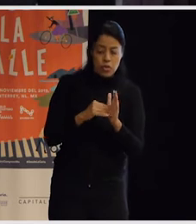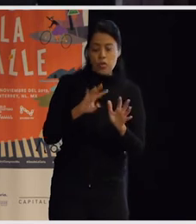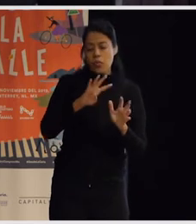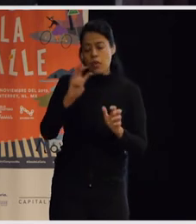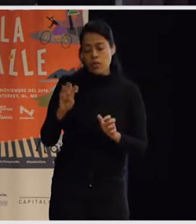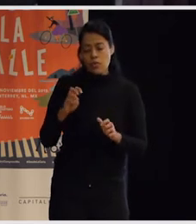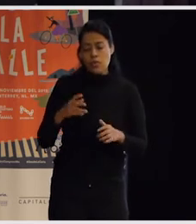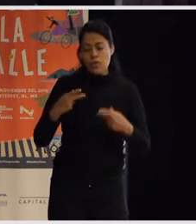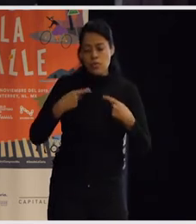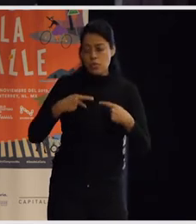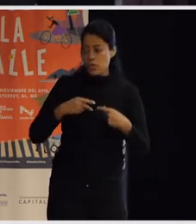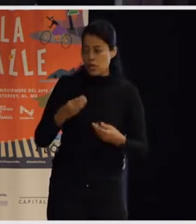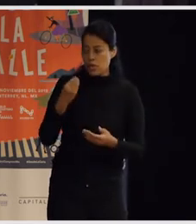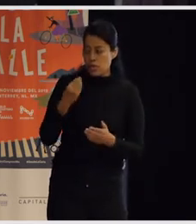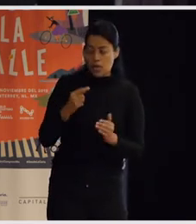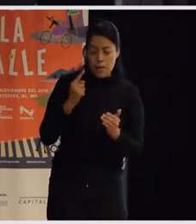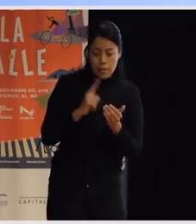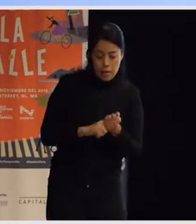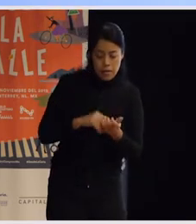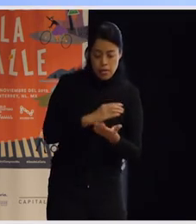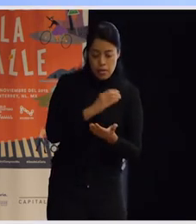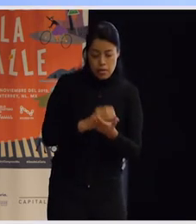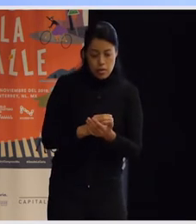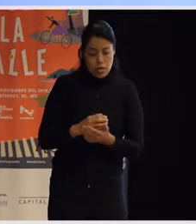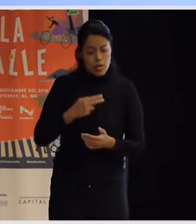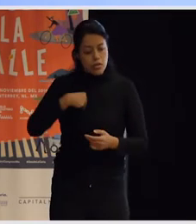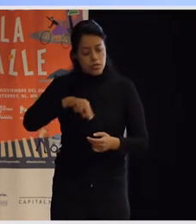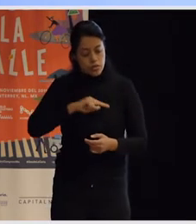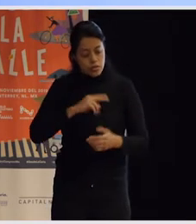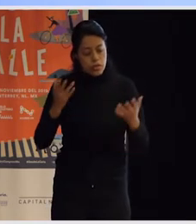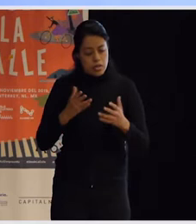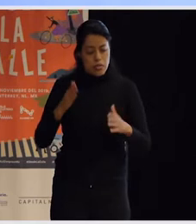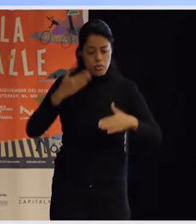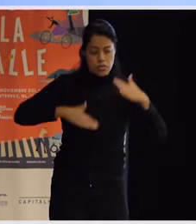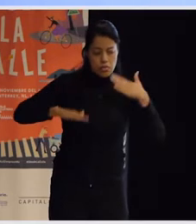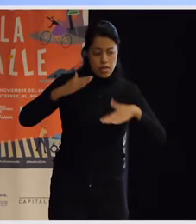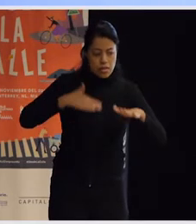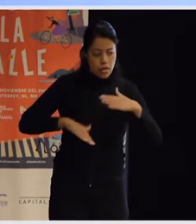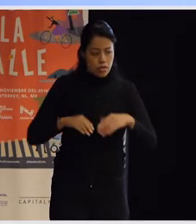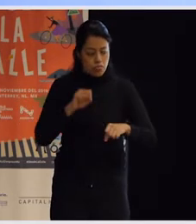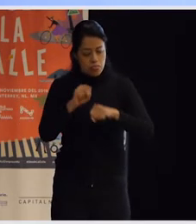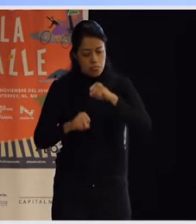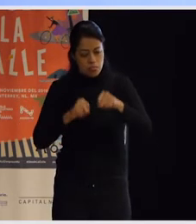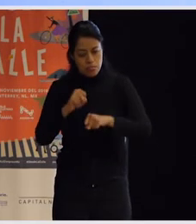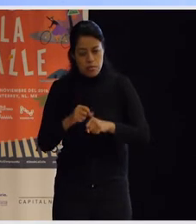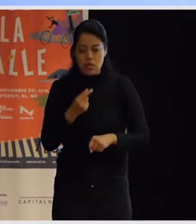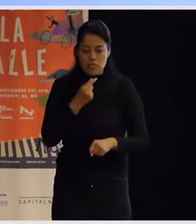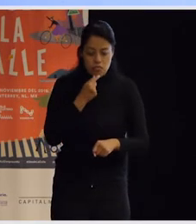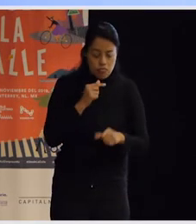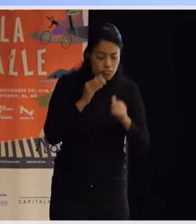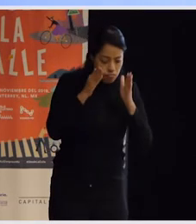menos entonces pues es un récord bastante padre hacemos paseos temáticos hoteles quiero enseñar también las ruedas que hacemos nos enfocamos mucho los niños